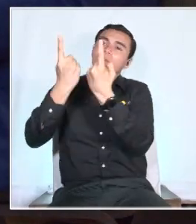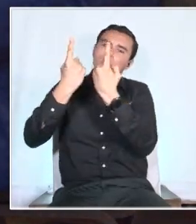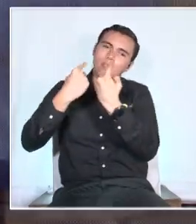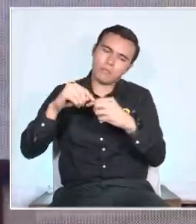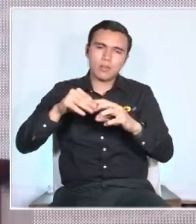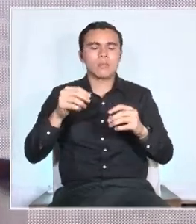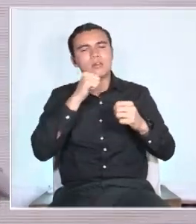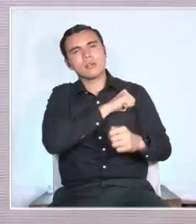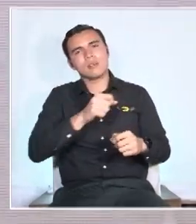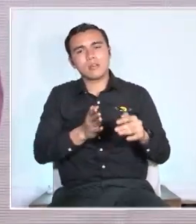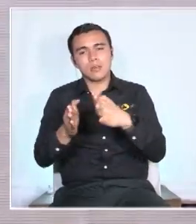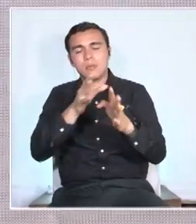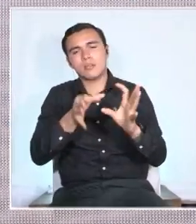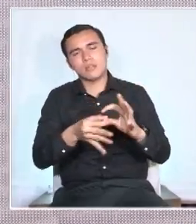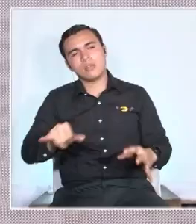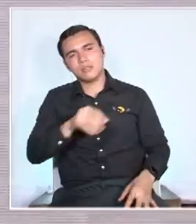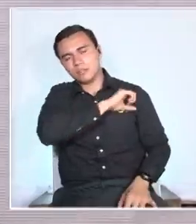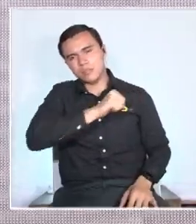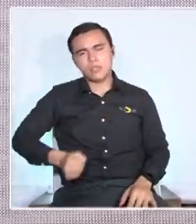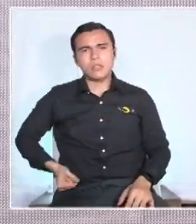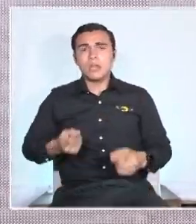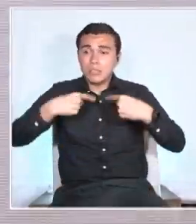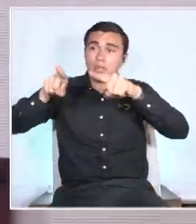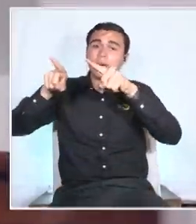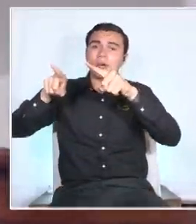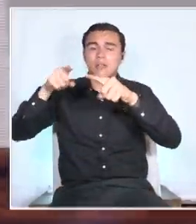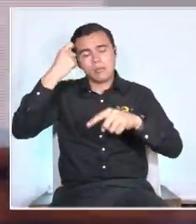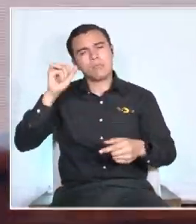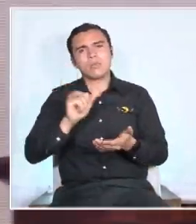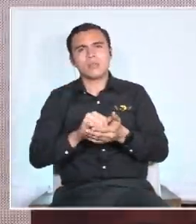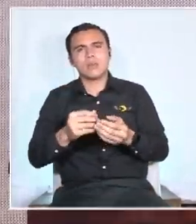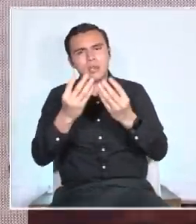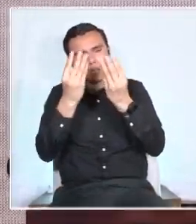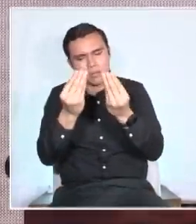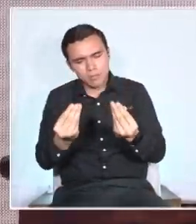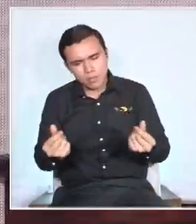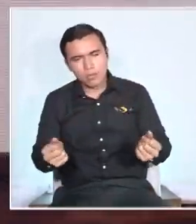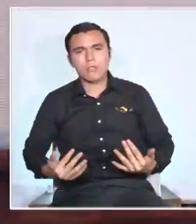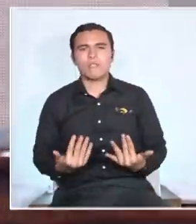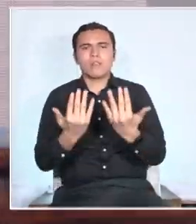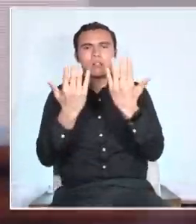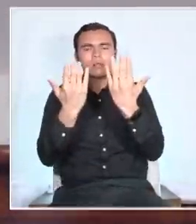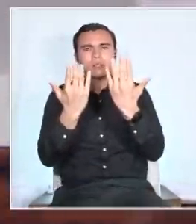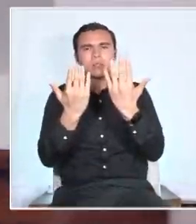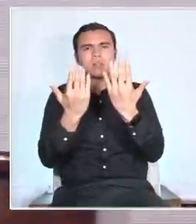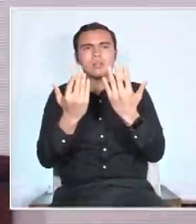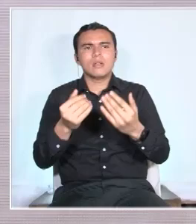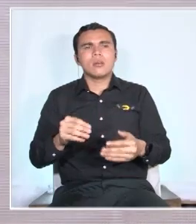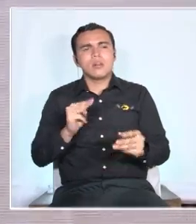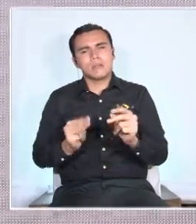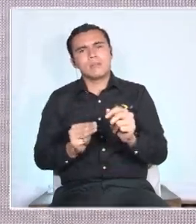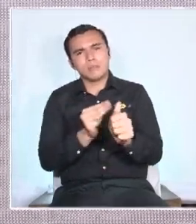del Señor. Se van. ¿Por qué? Porque se les apagó el fuego. Moisés hablaba de esto